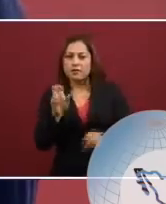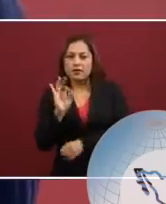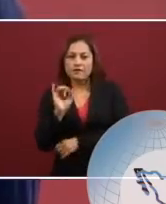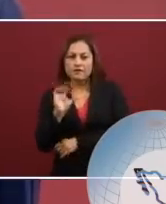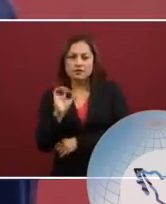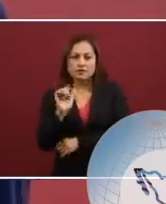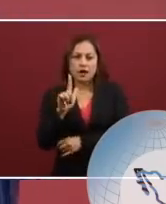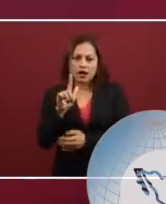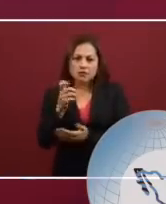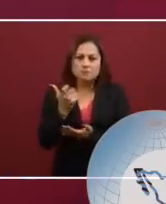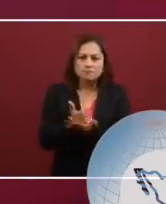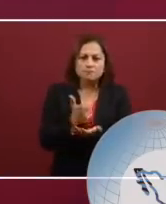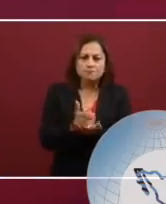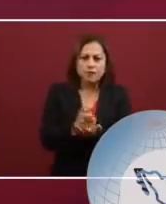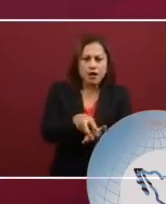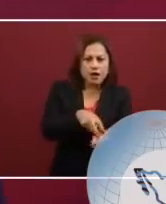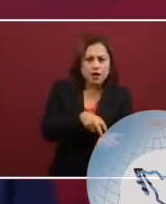no estoy